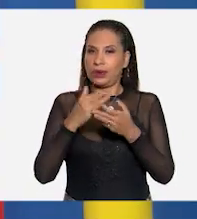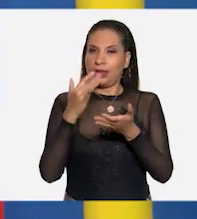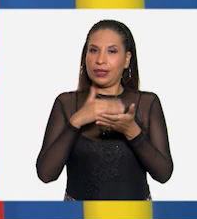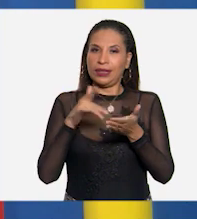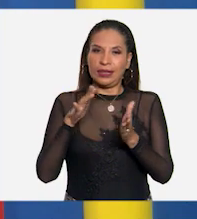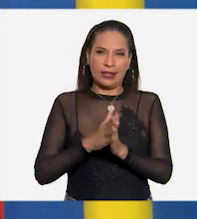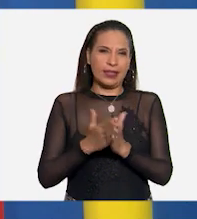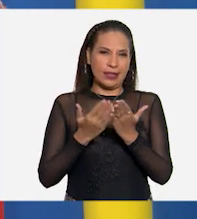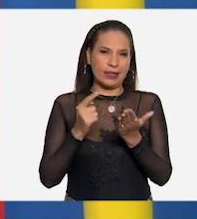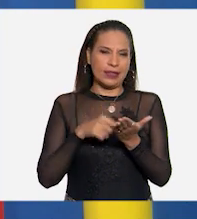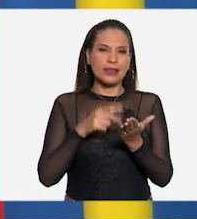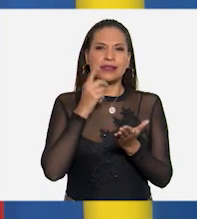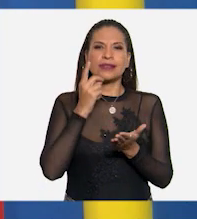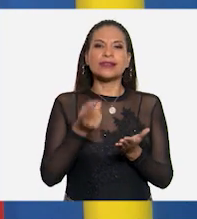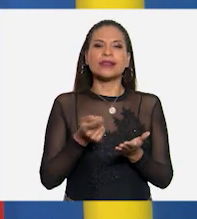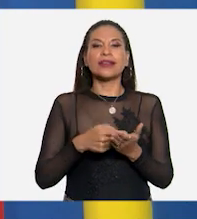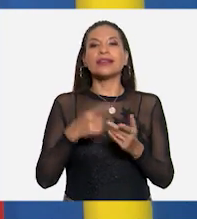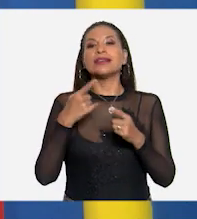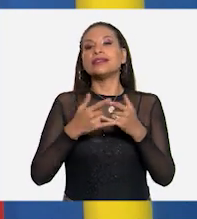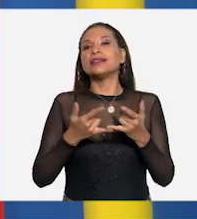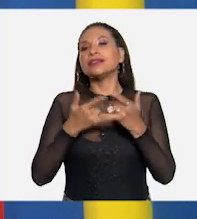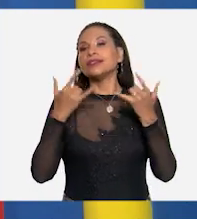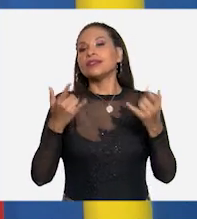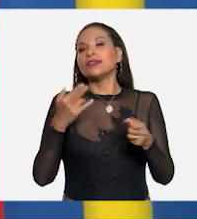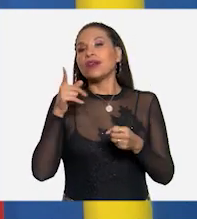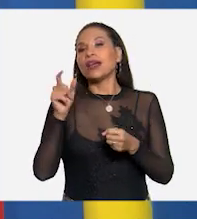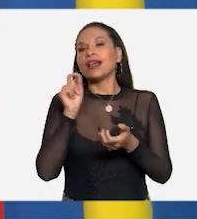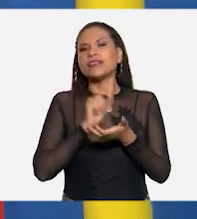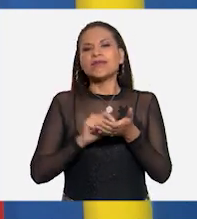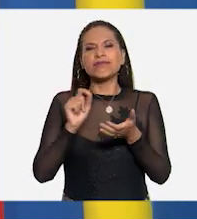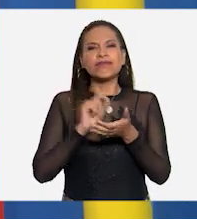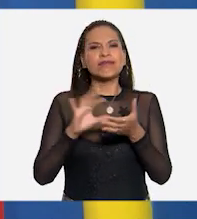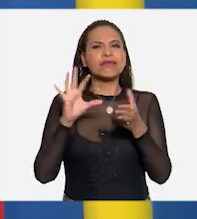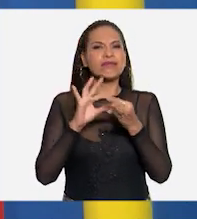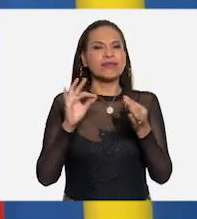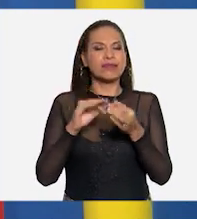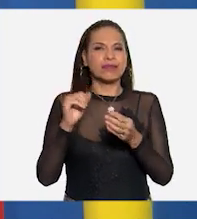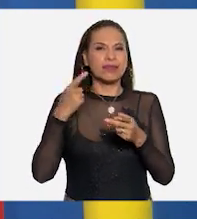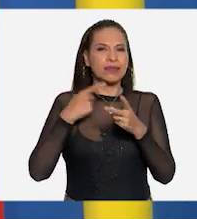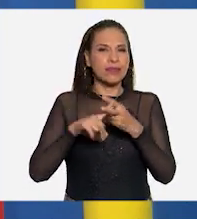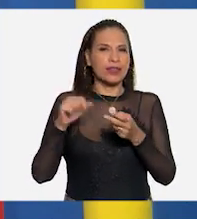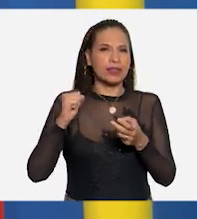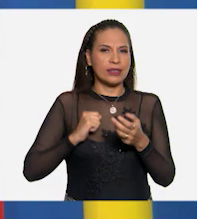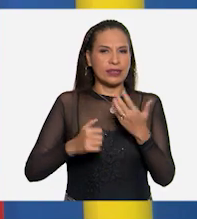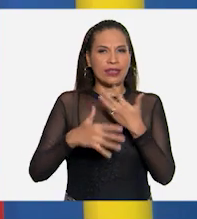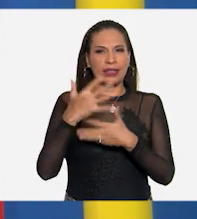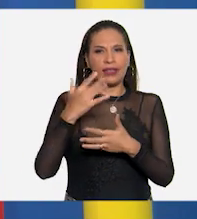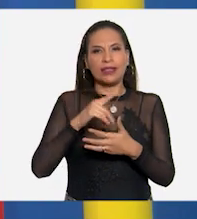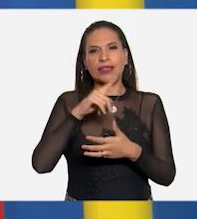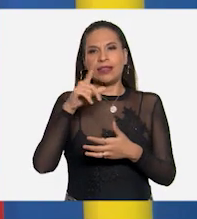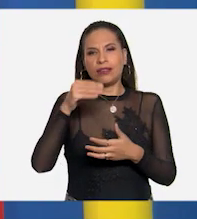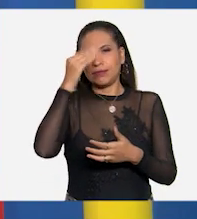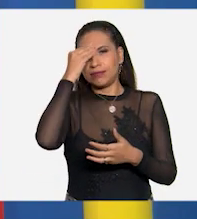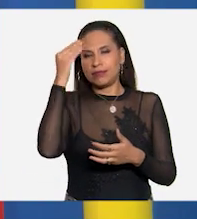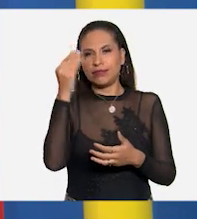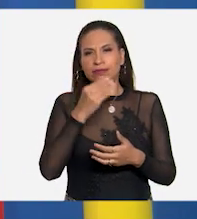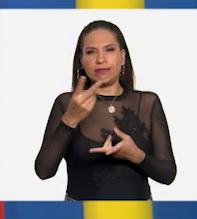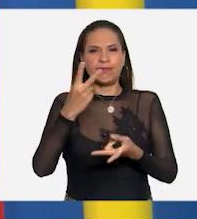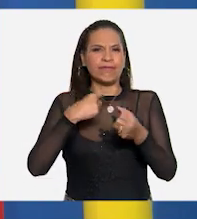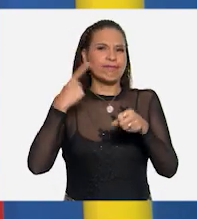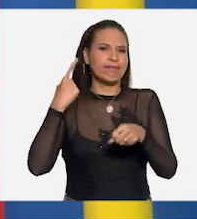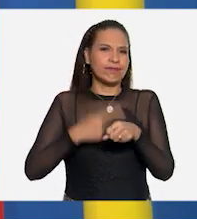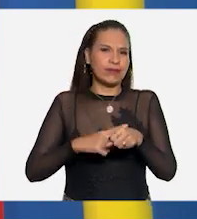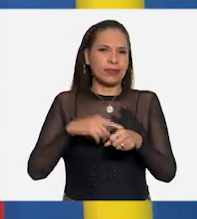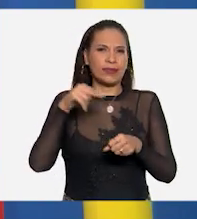en tu libro de texto, los historiadores explican que a principios del siglo XV, después de la terrible peste negra